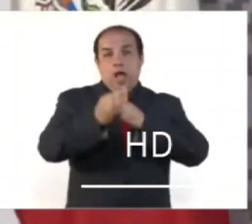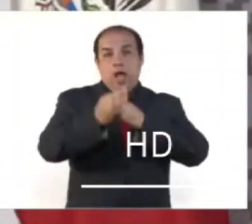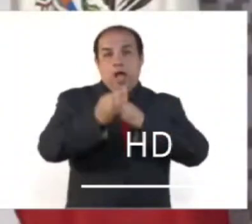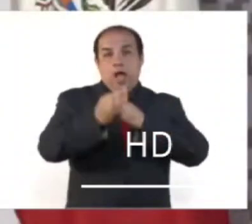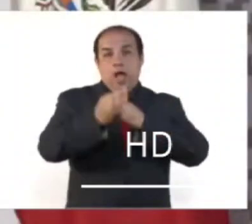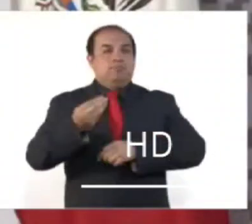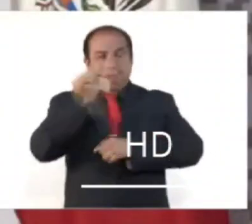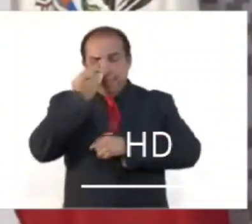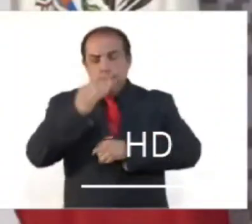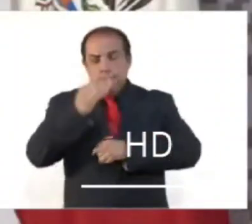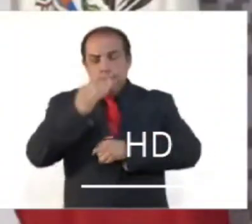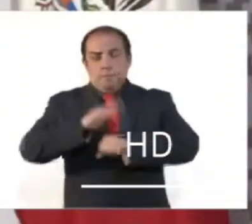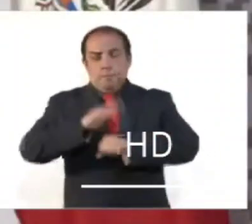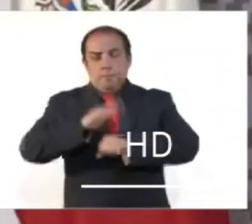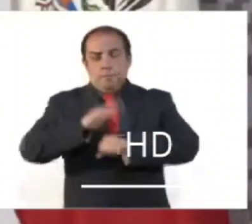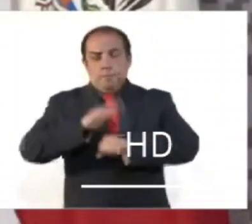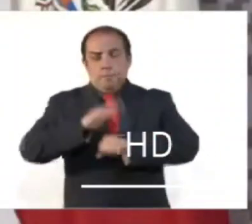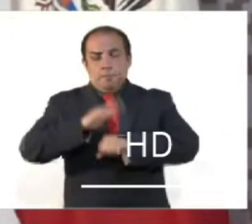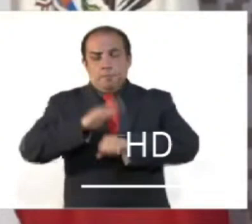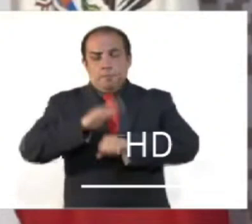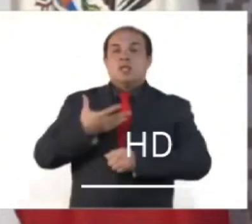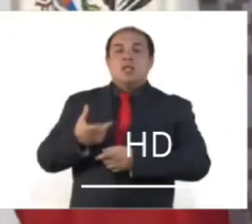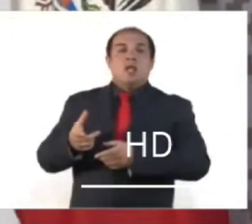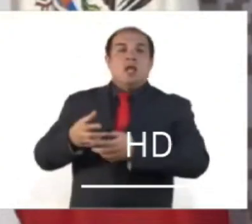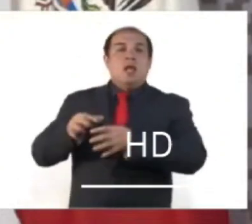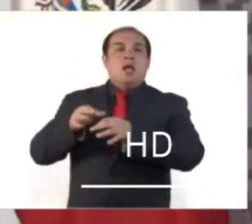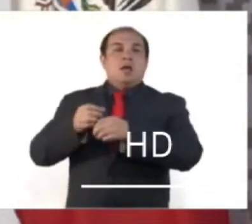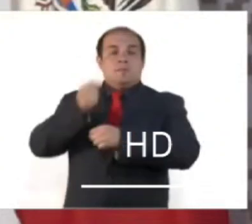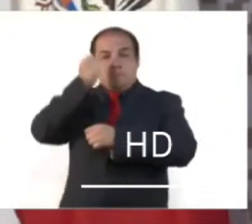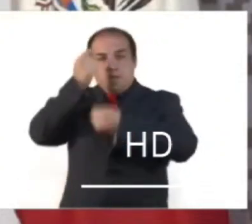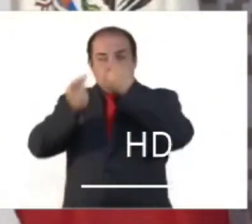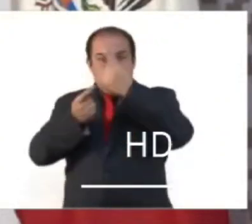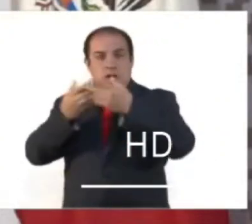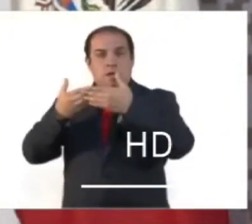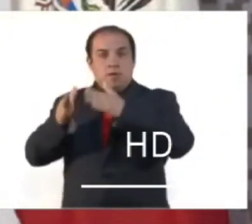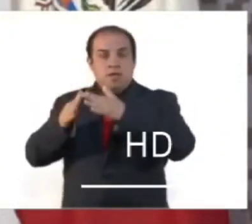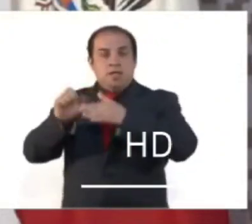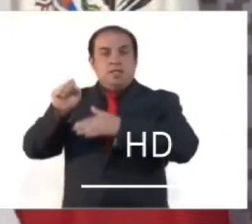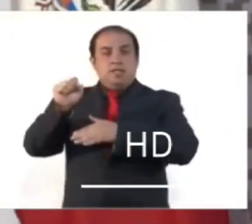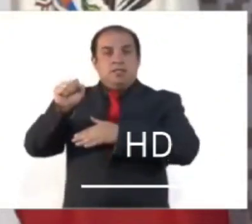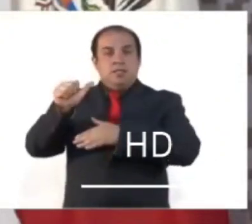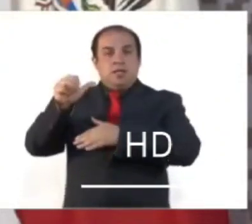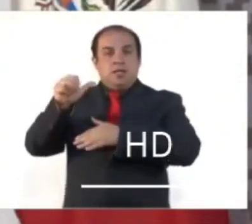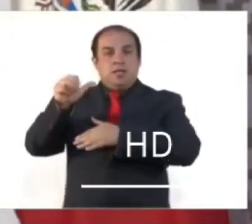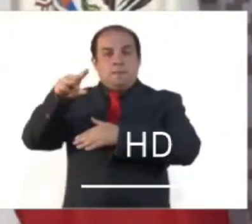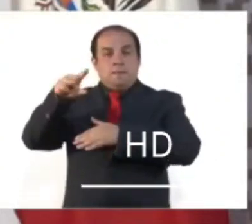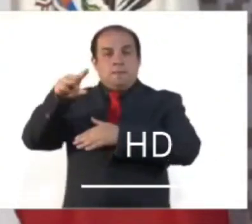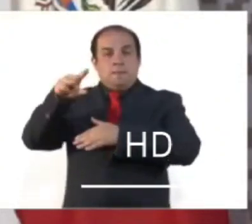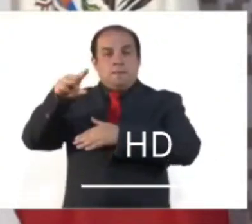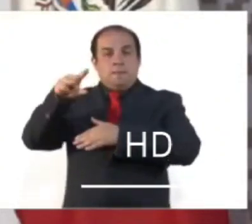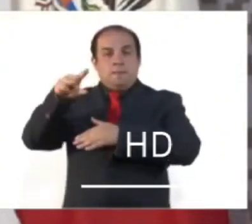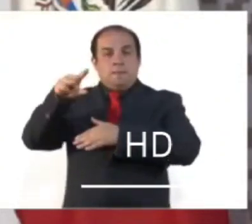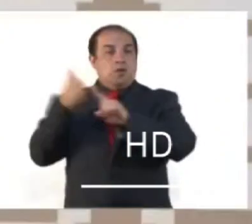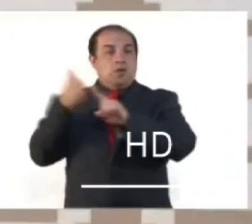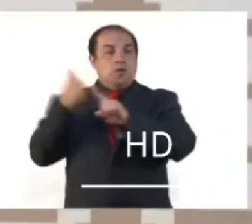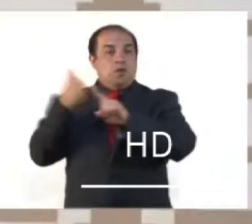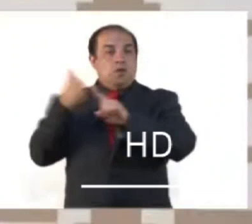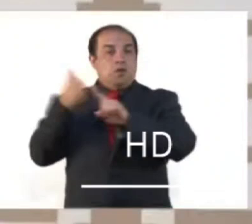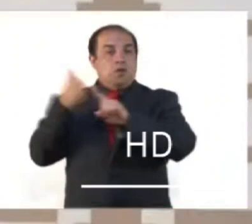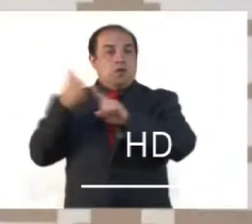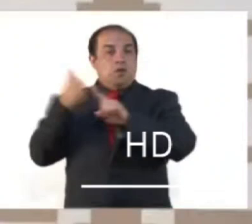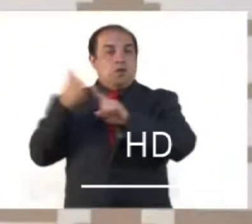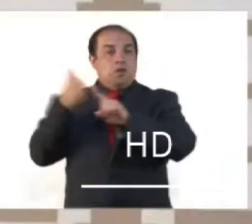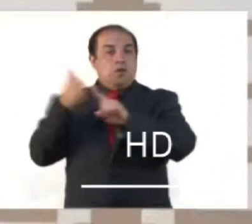los sistemas que están implementando en el SACMEX para aspirar a un mejor mañana en todo el tema hídrico, o todo lo que está haciendo